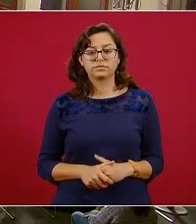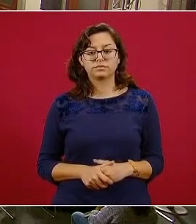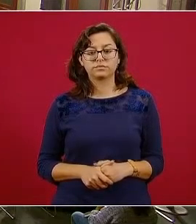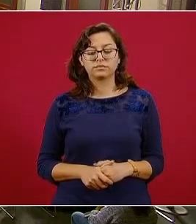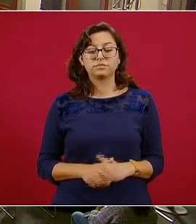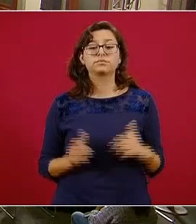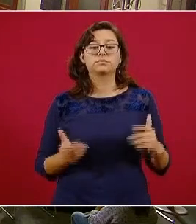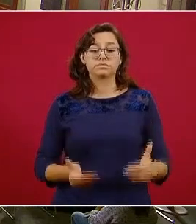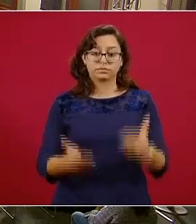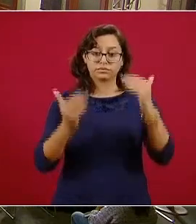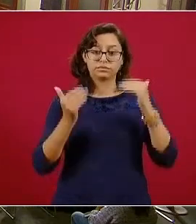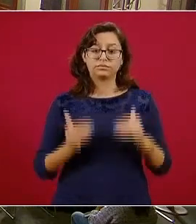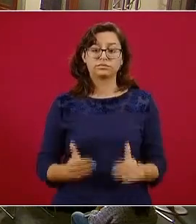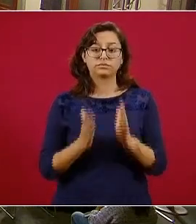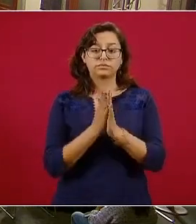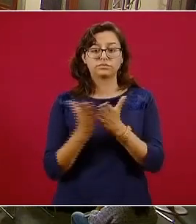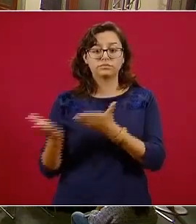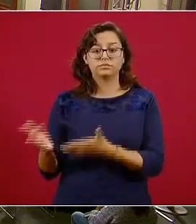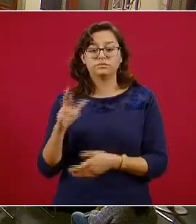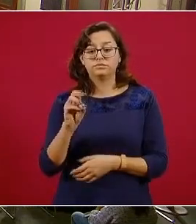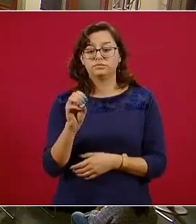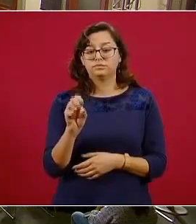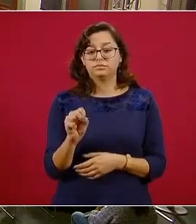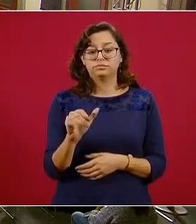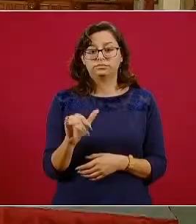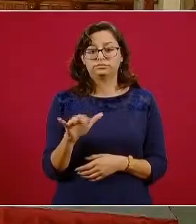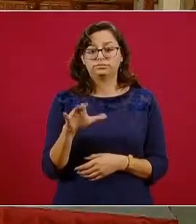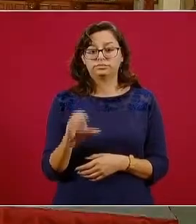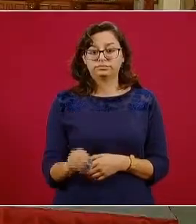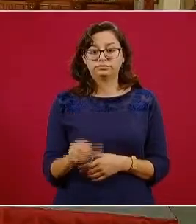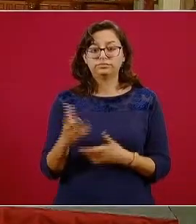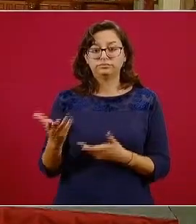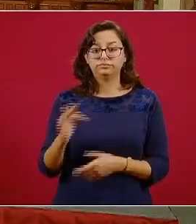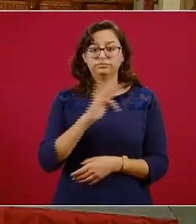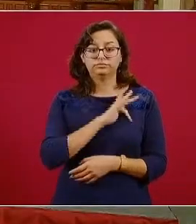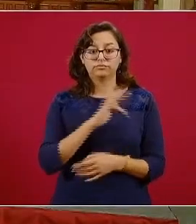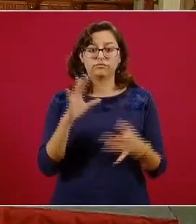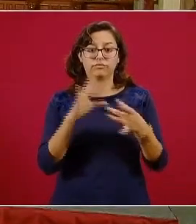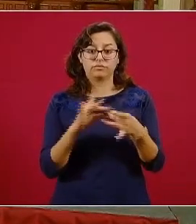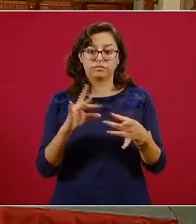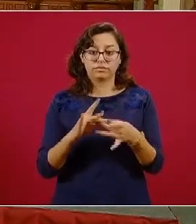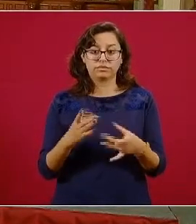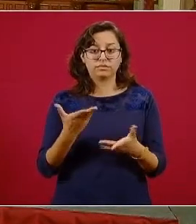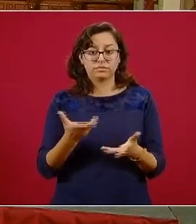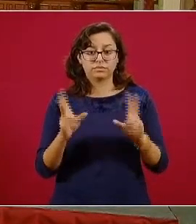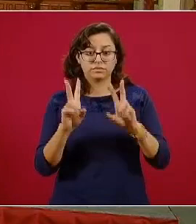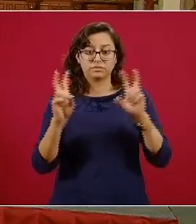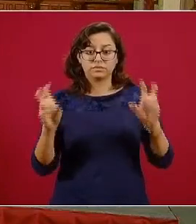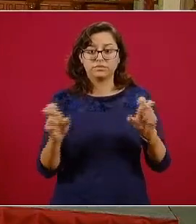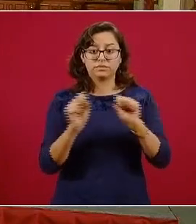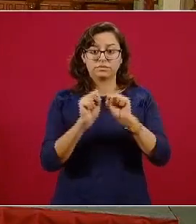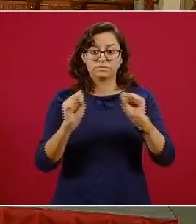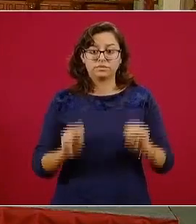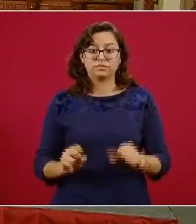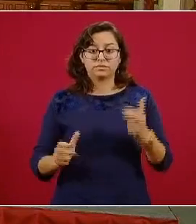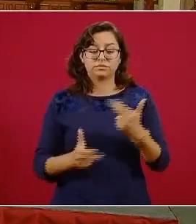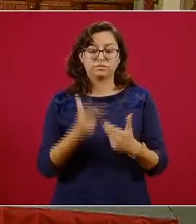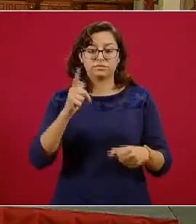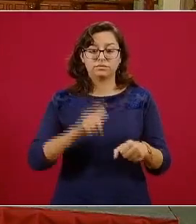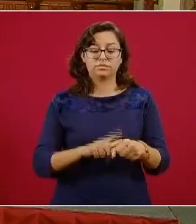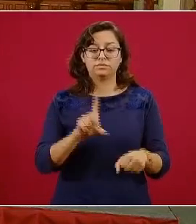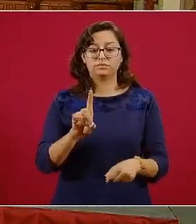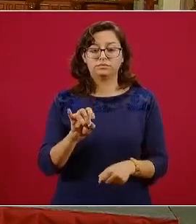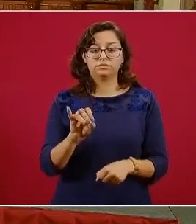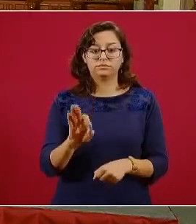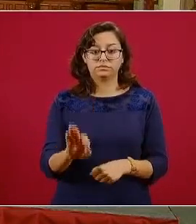Y ahora le pediría por favor a Rocío García que nos acompañe con un mensaje desde el Sistema Nacional DIF. Por